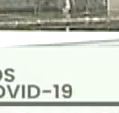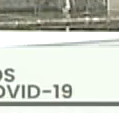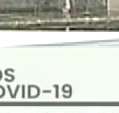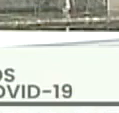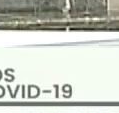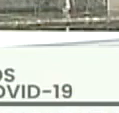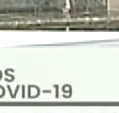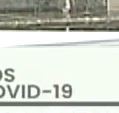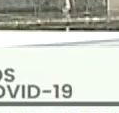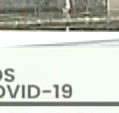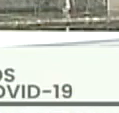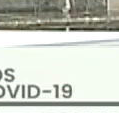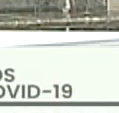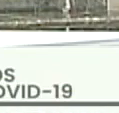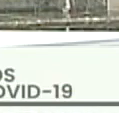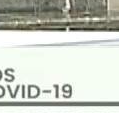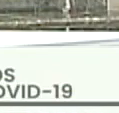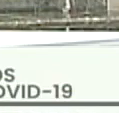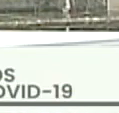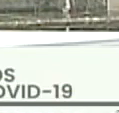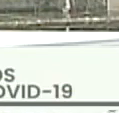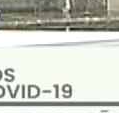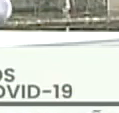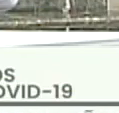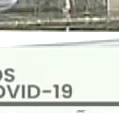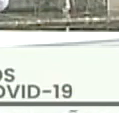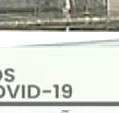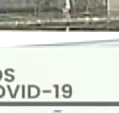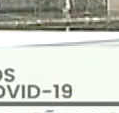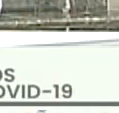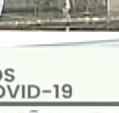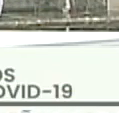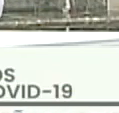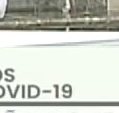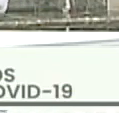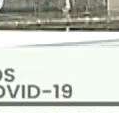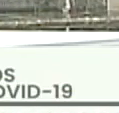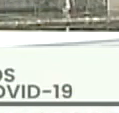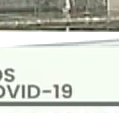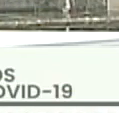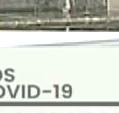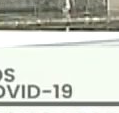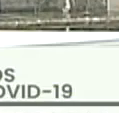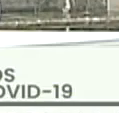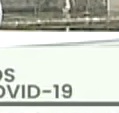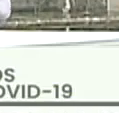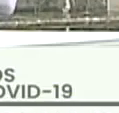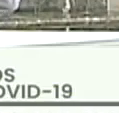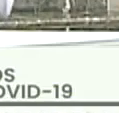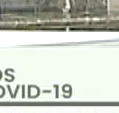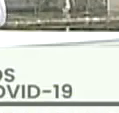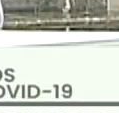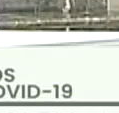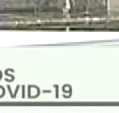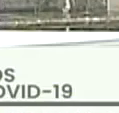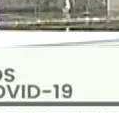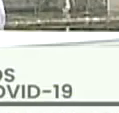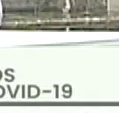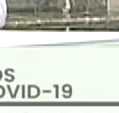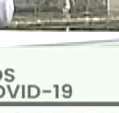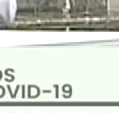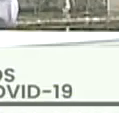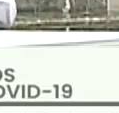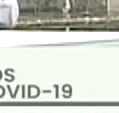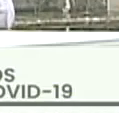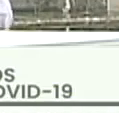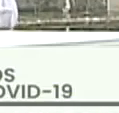otros países, o no lo hicieron o se tardaron. O como el caso de Brasil, que el presidente Jair Bolsonaro todos los días